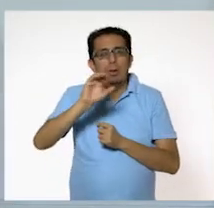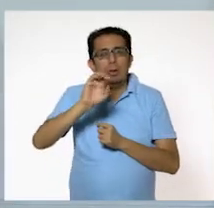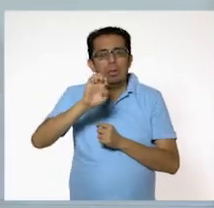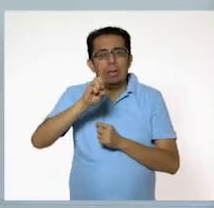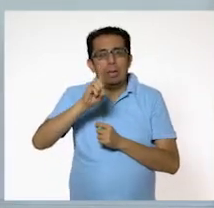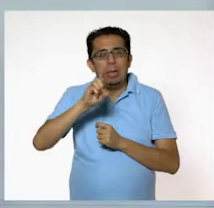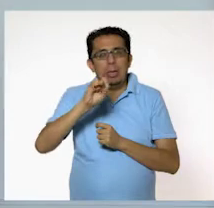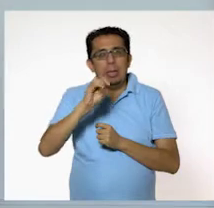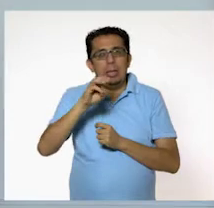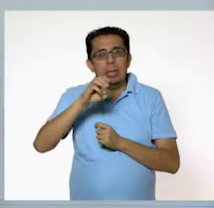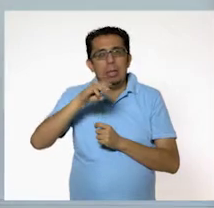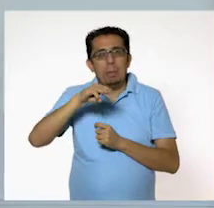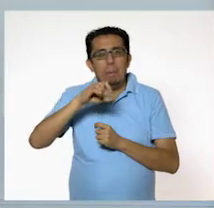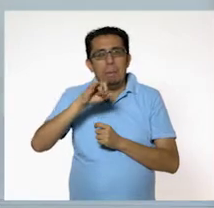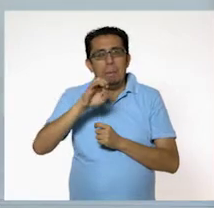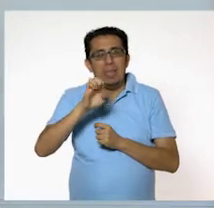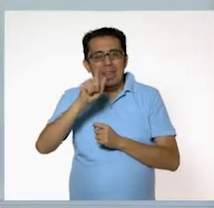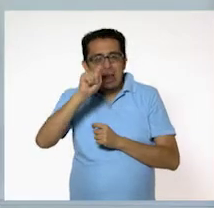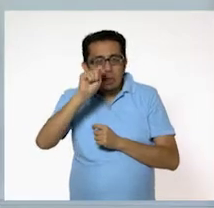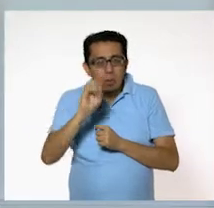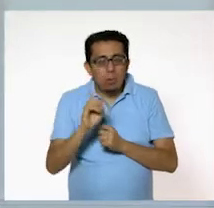Procedimiento.